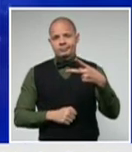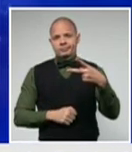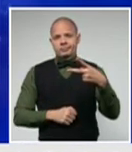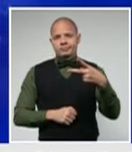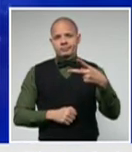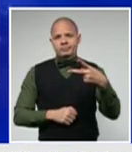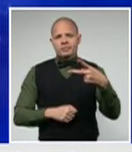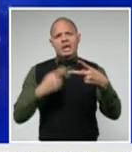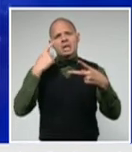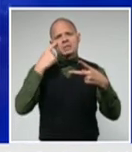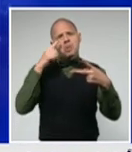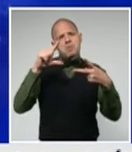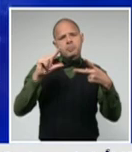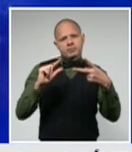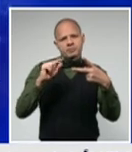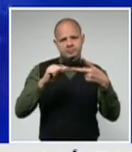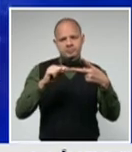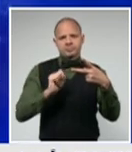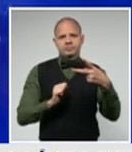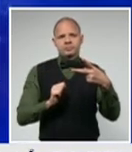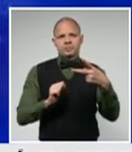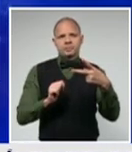inferior al día de ayer,